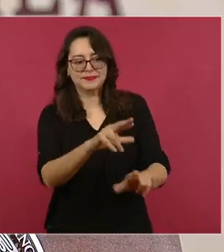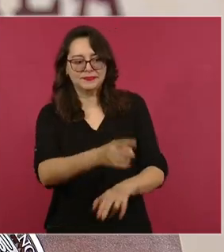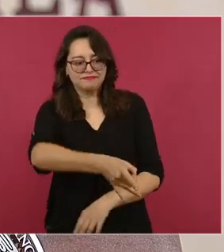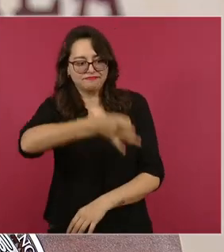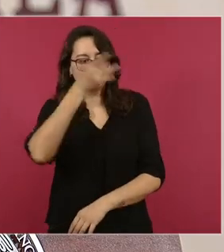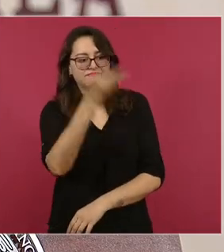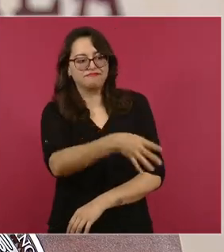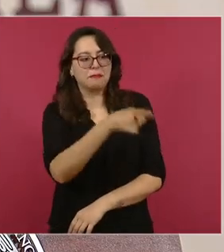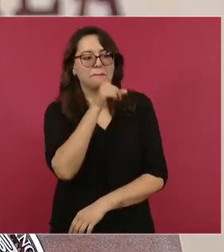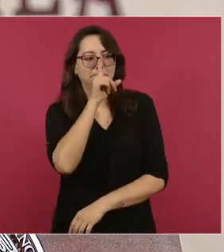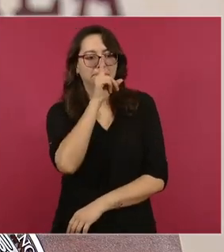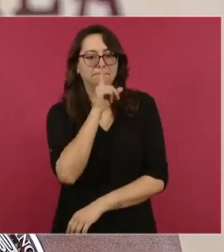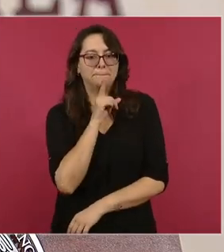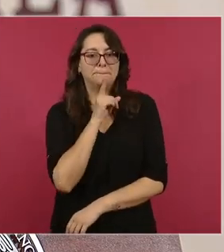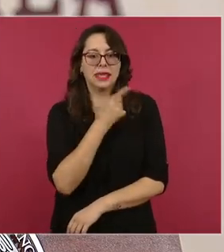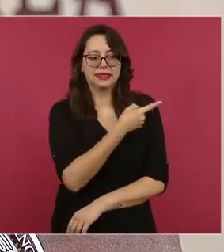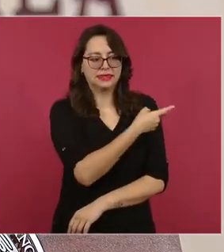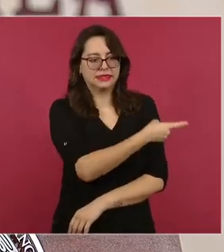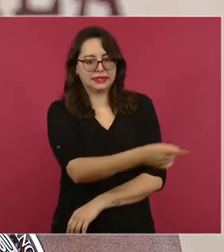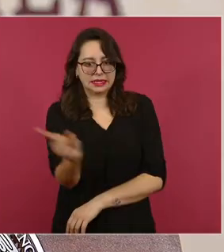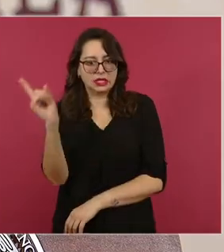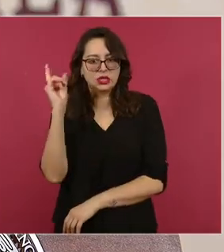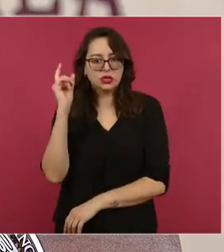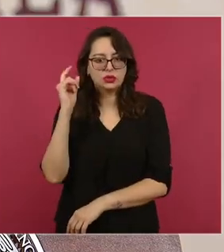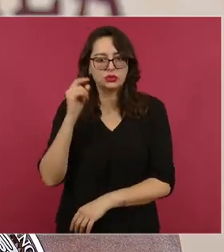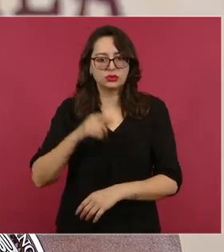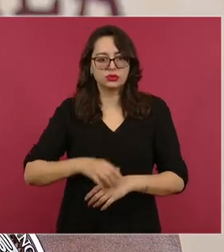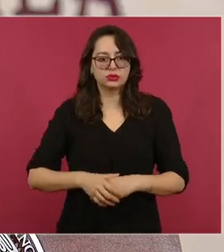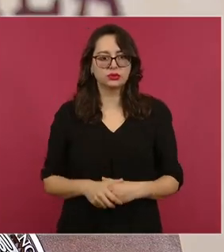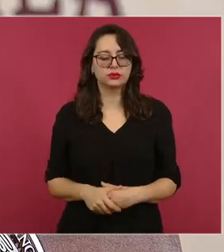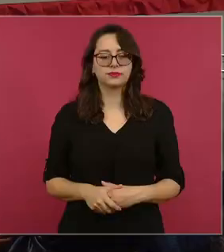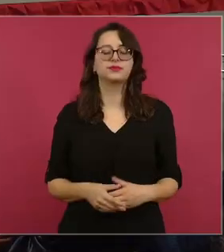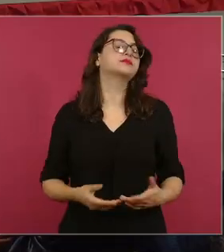los medios de comunicación. Vamos con la siguiente.